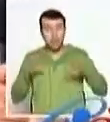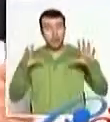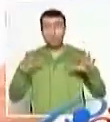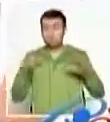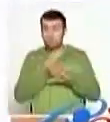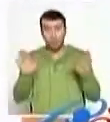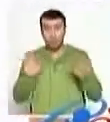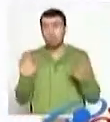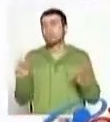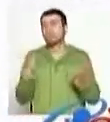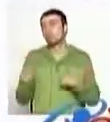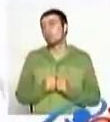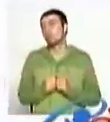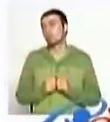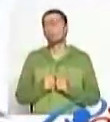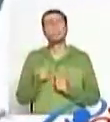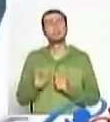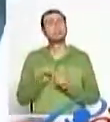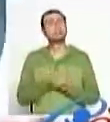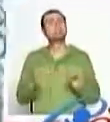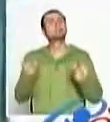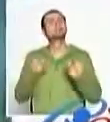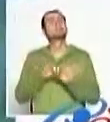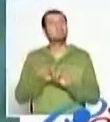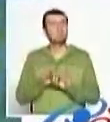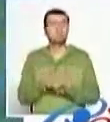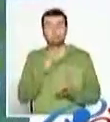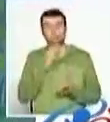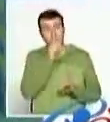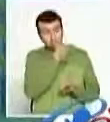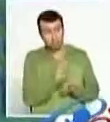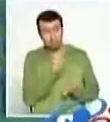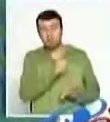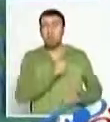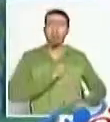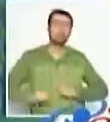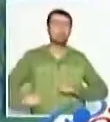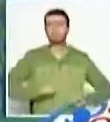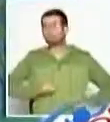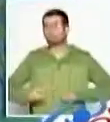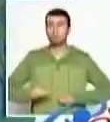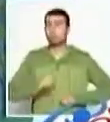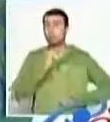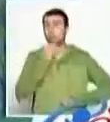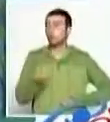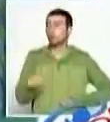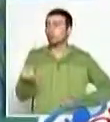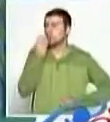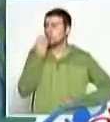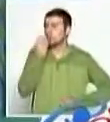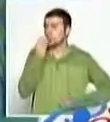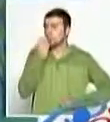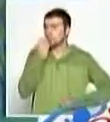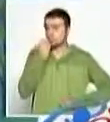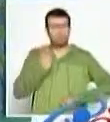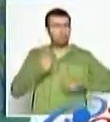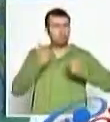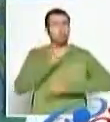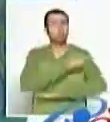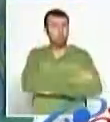tratamiento. La parte activa del paciente es fundamental, la alimentación, el ejercicio, todas